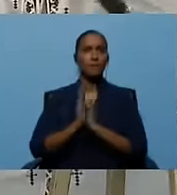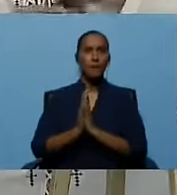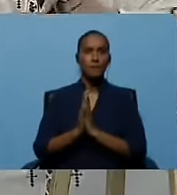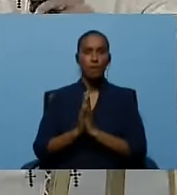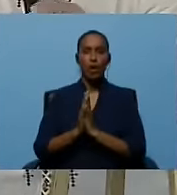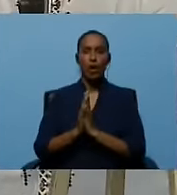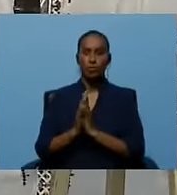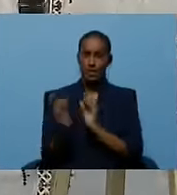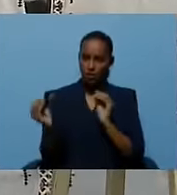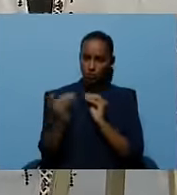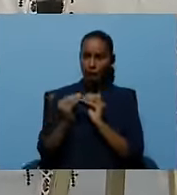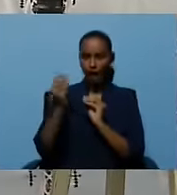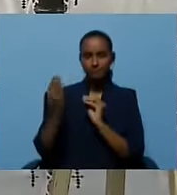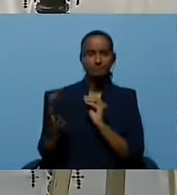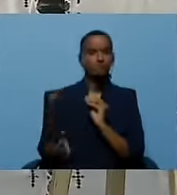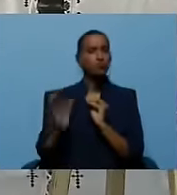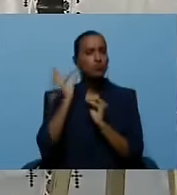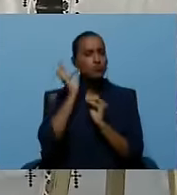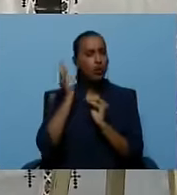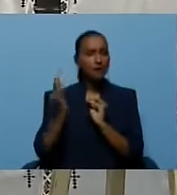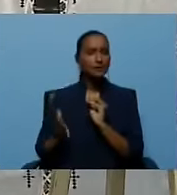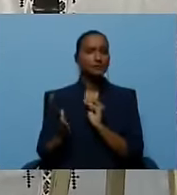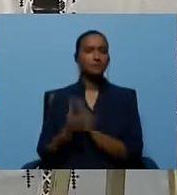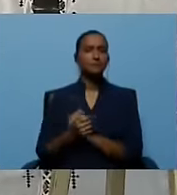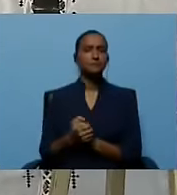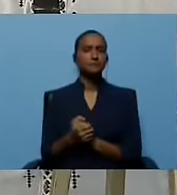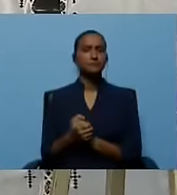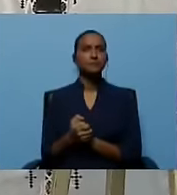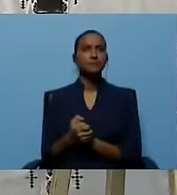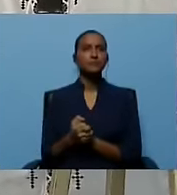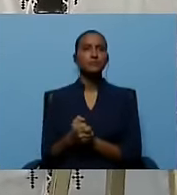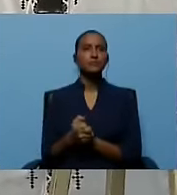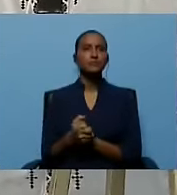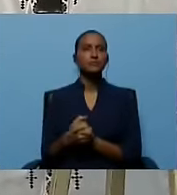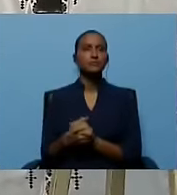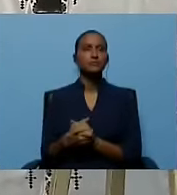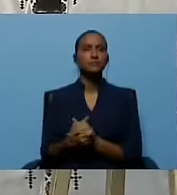complementes, anuncio la convocatoria de